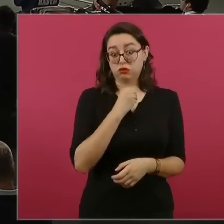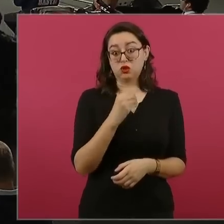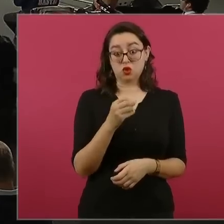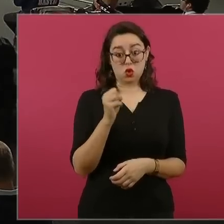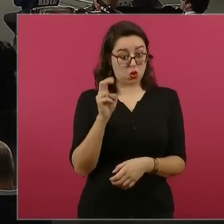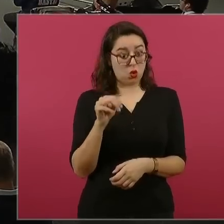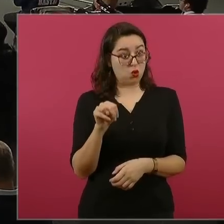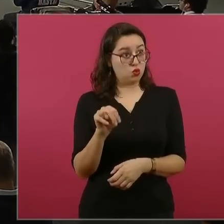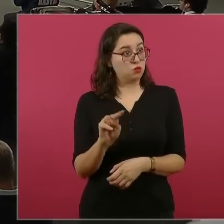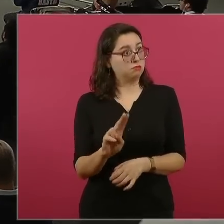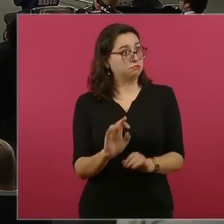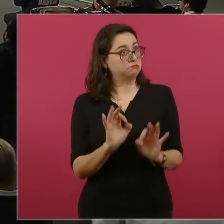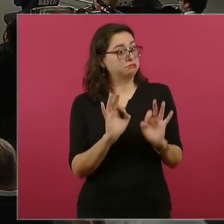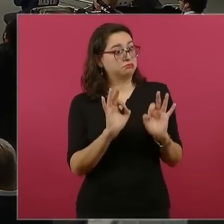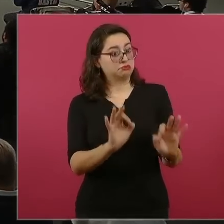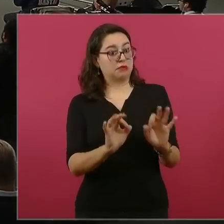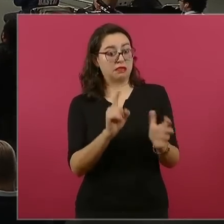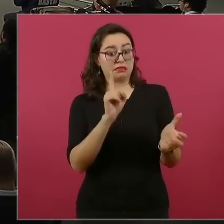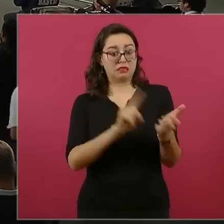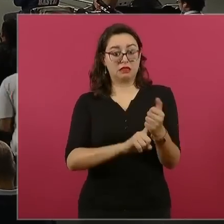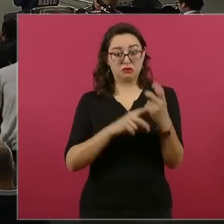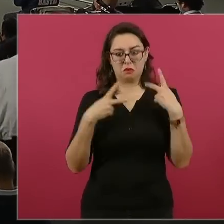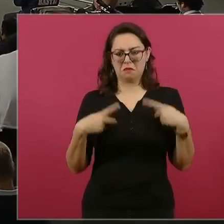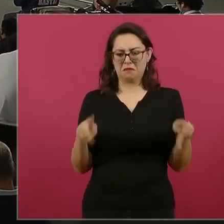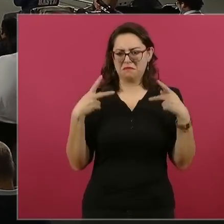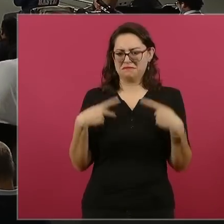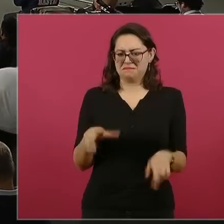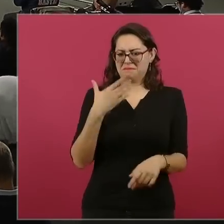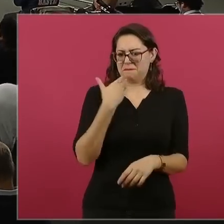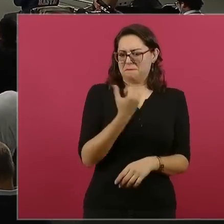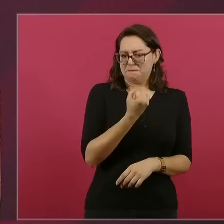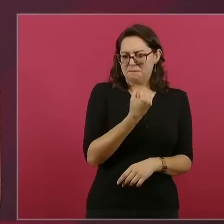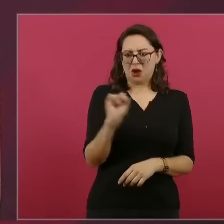que ganan mucho dinero.